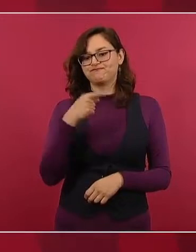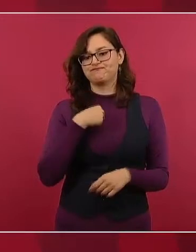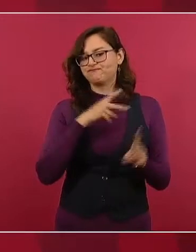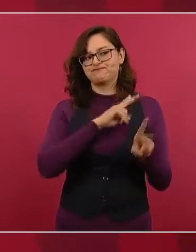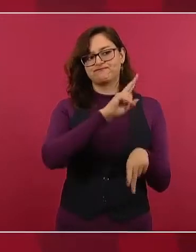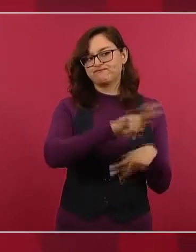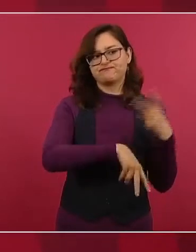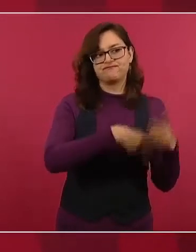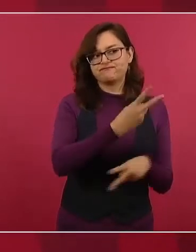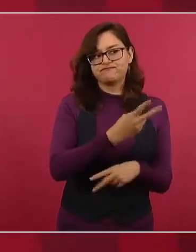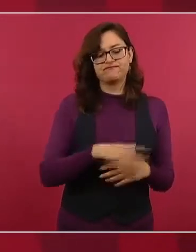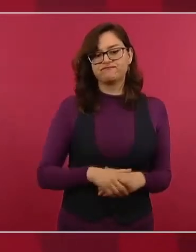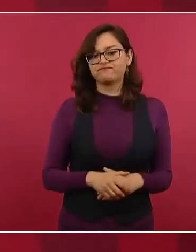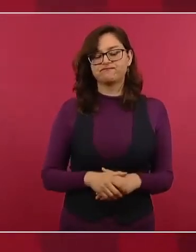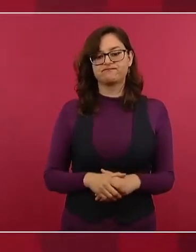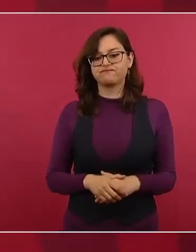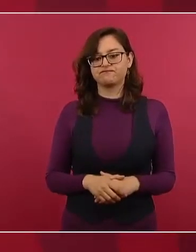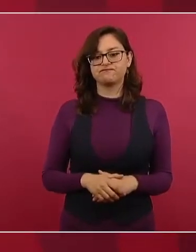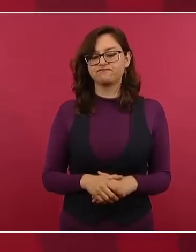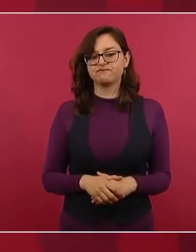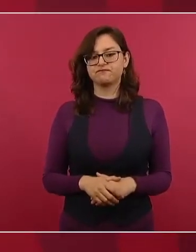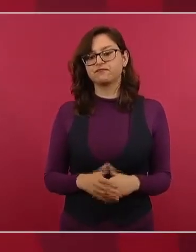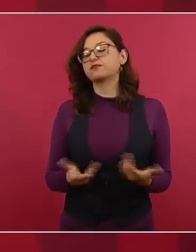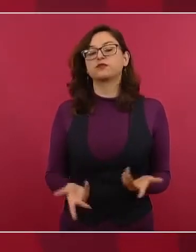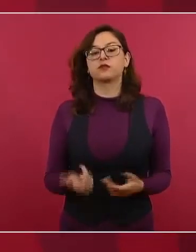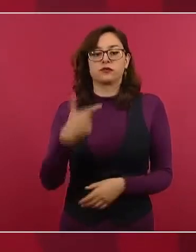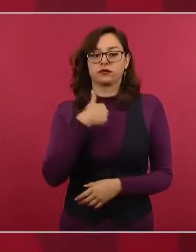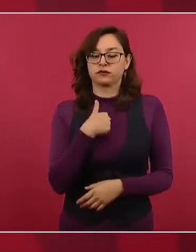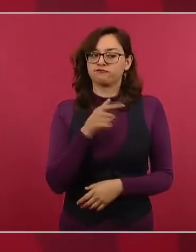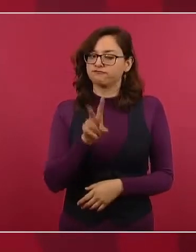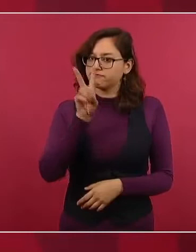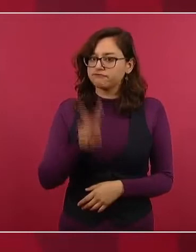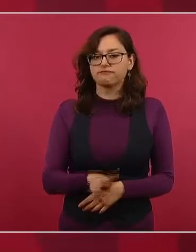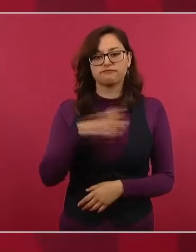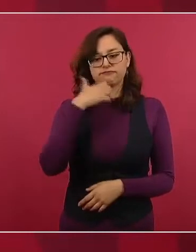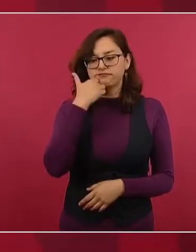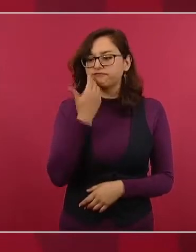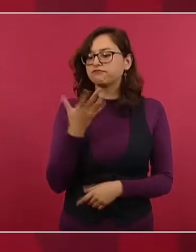porque yo pienso que necesitamos la unidad de América